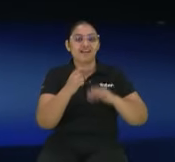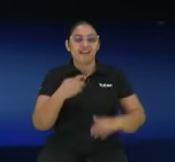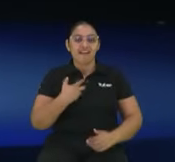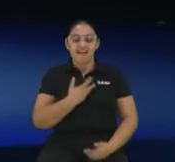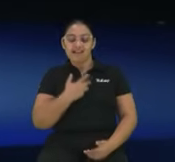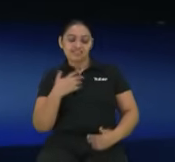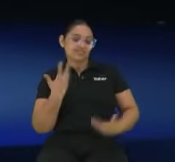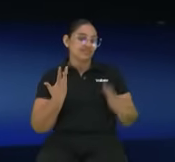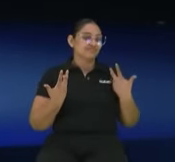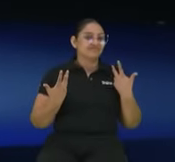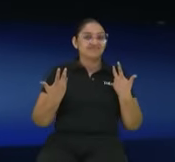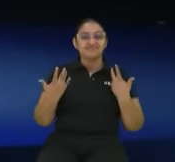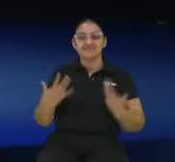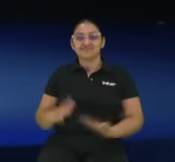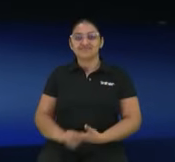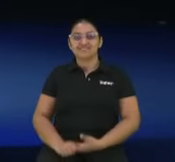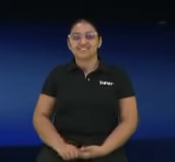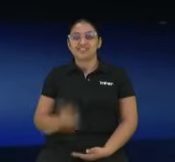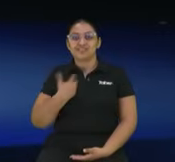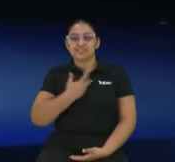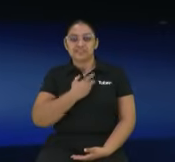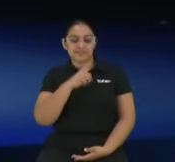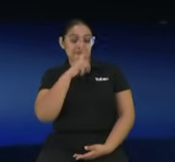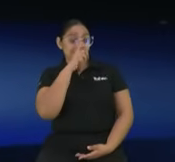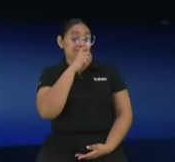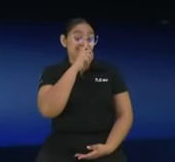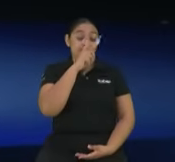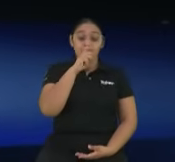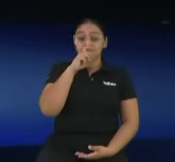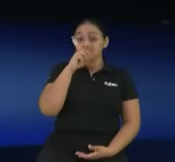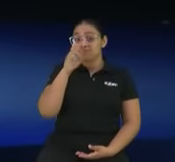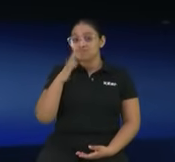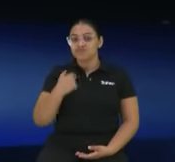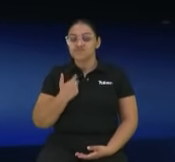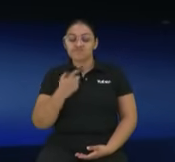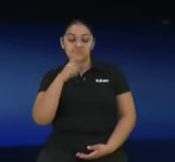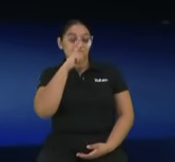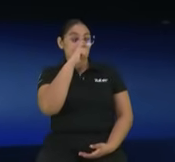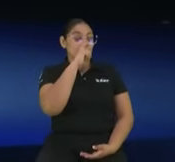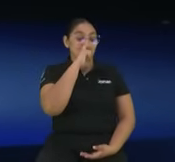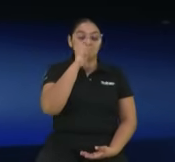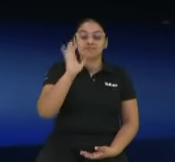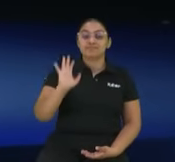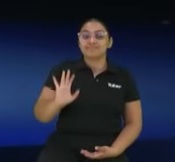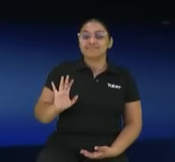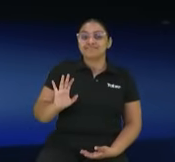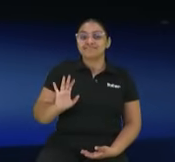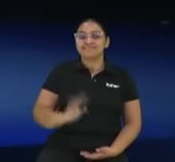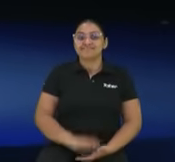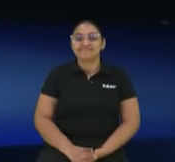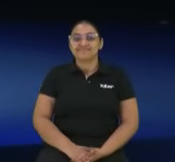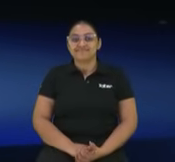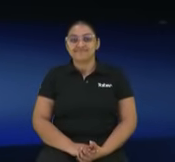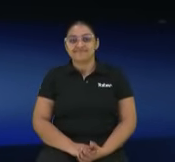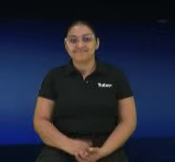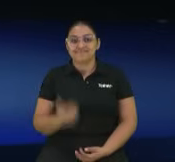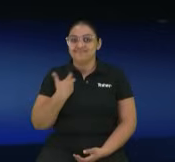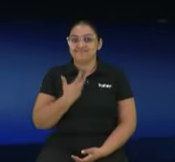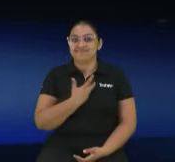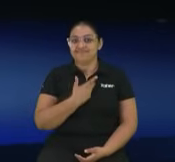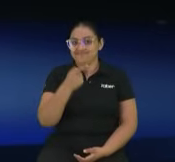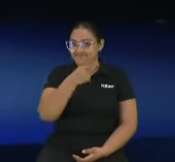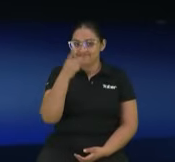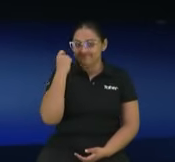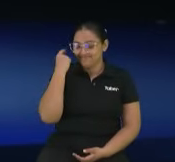Ajá le voy a hacer la se y usted dice la palabra pero ah entraba Cómo entraba Ah sí entendió